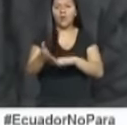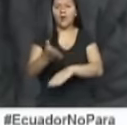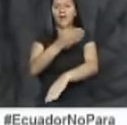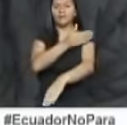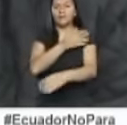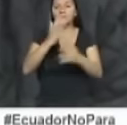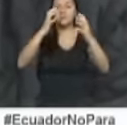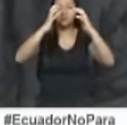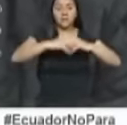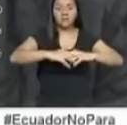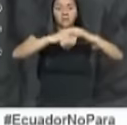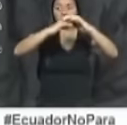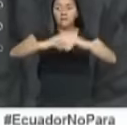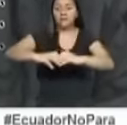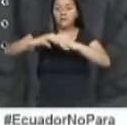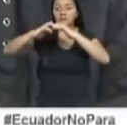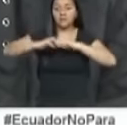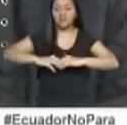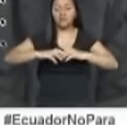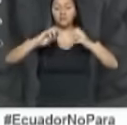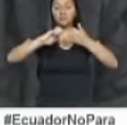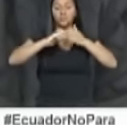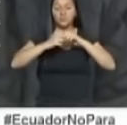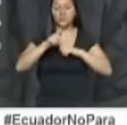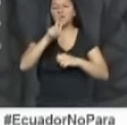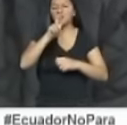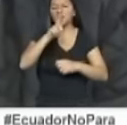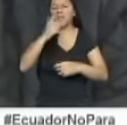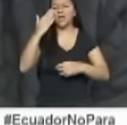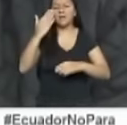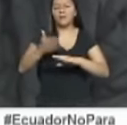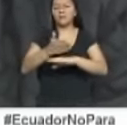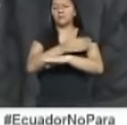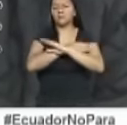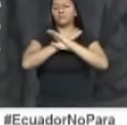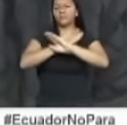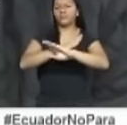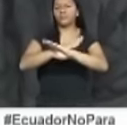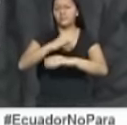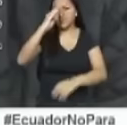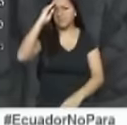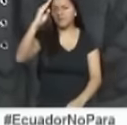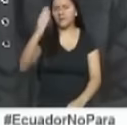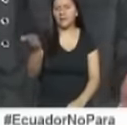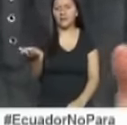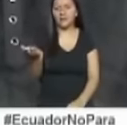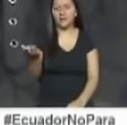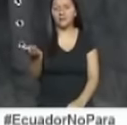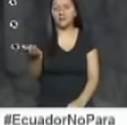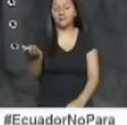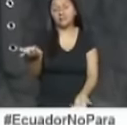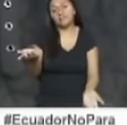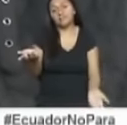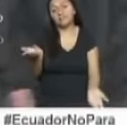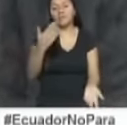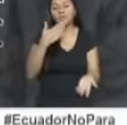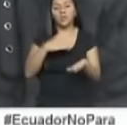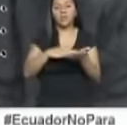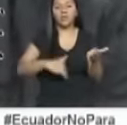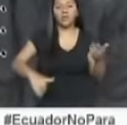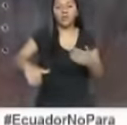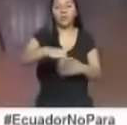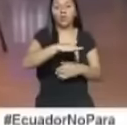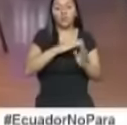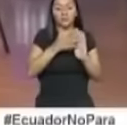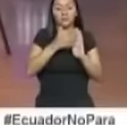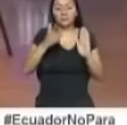de crisis, coyunturas económicas, sociales y políticas complejas del país, sobre todo en la época democrática de este país,